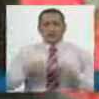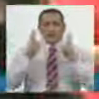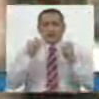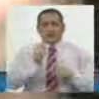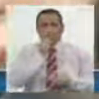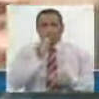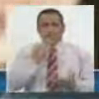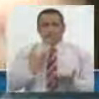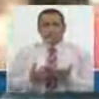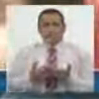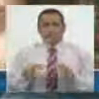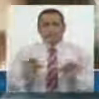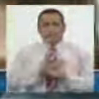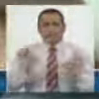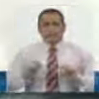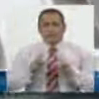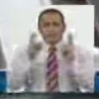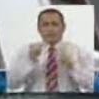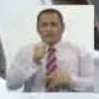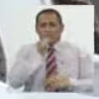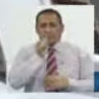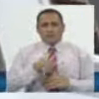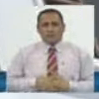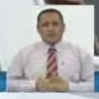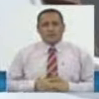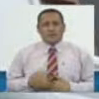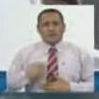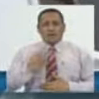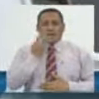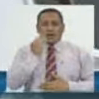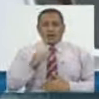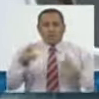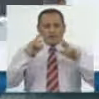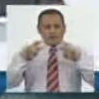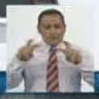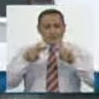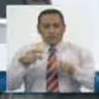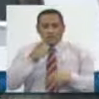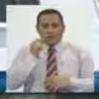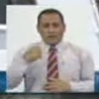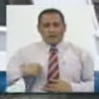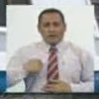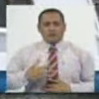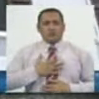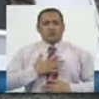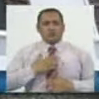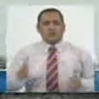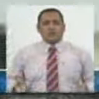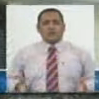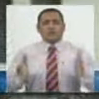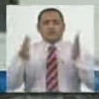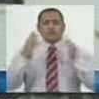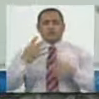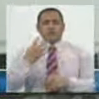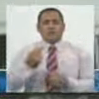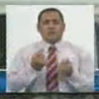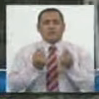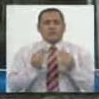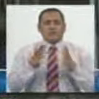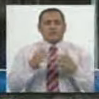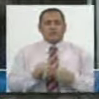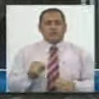privados. Son temas privados. La joven pareja del investigado alcalde es dueña de un edificio de 4 pisos valorizado